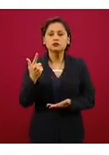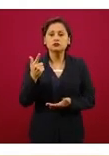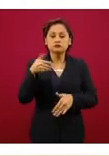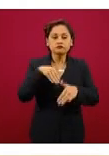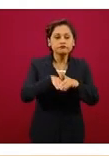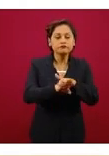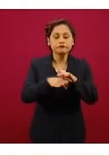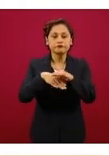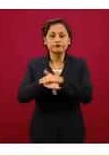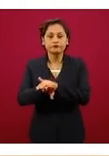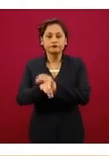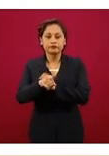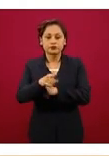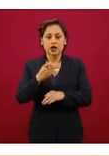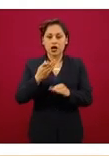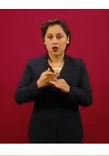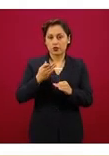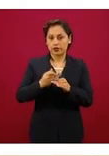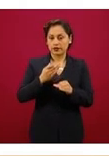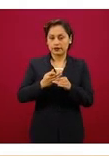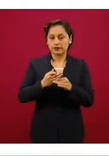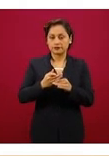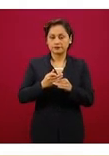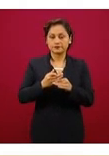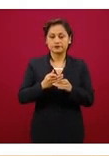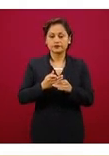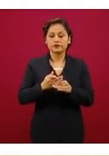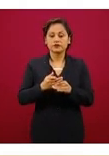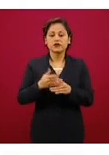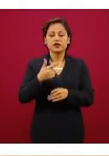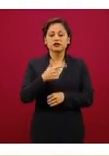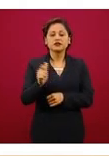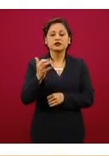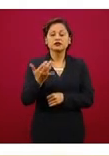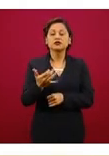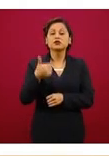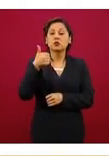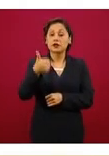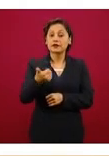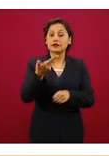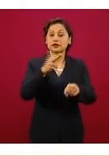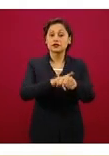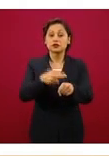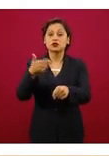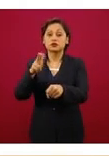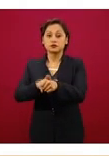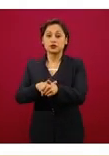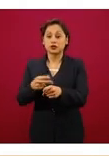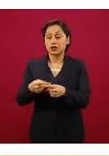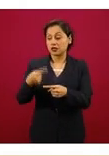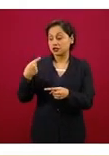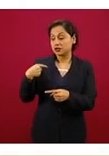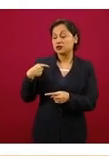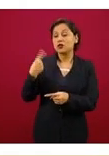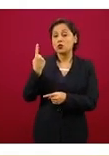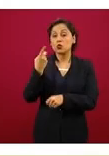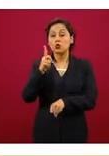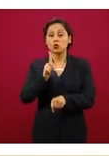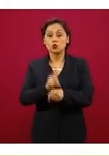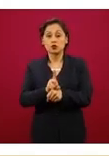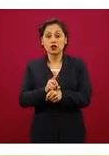sobreocupación. En este momento, de los 756 hospitales, en las últimas 24 horas